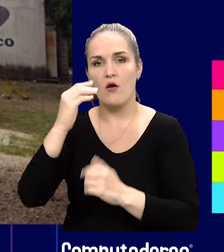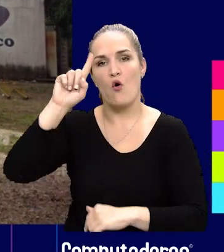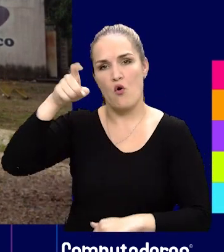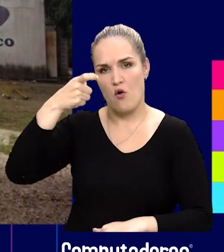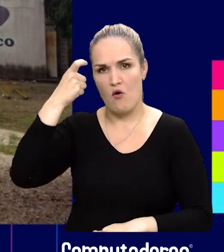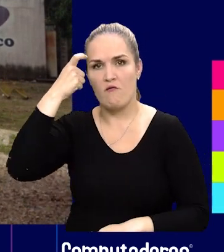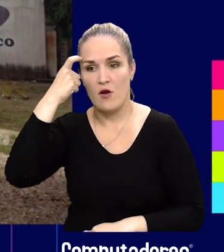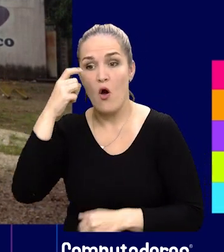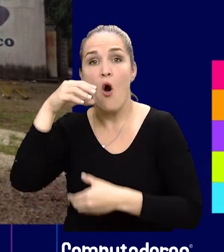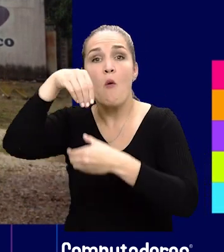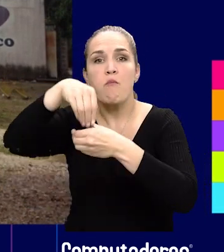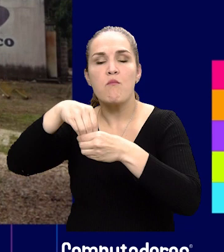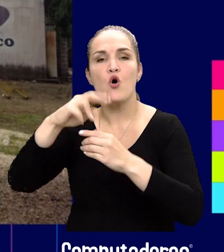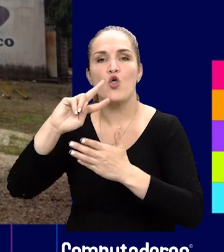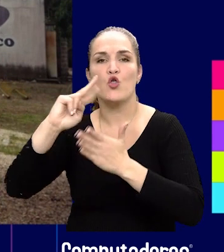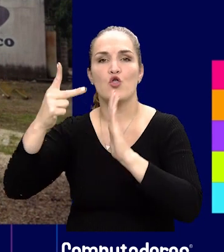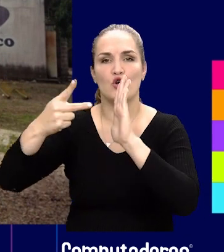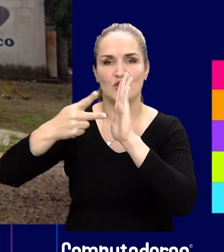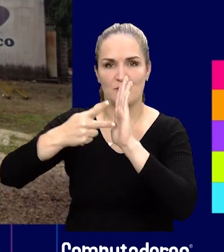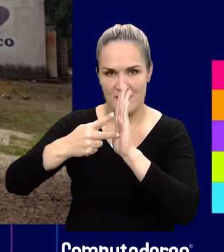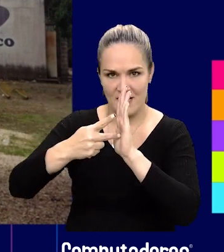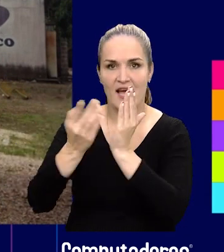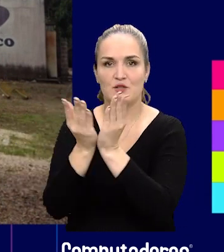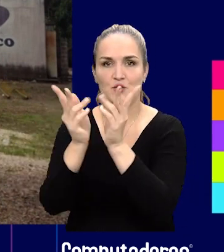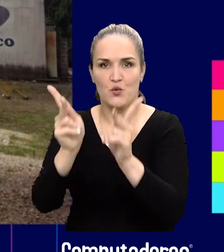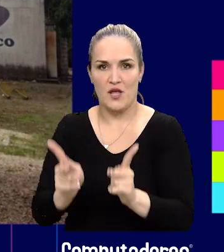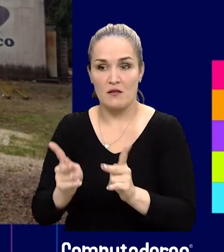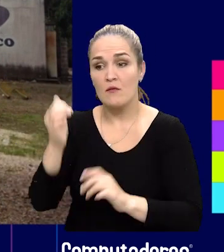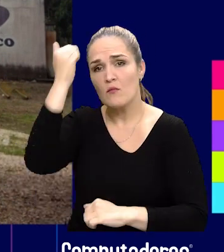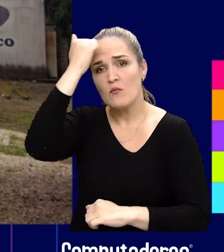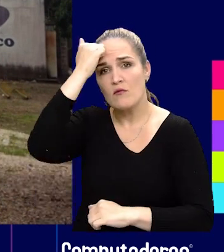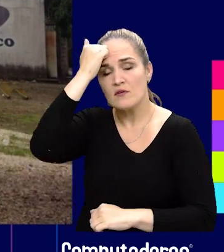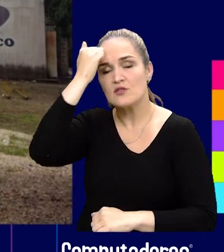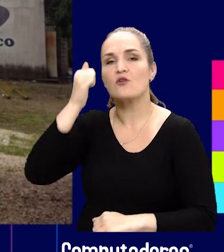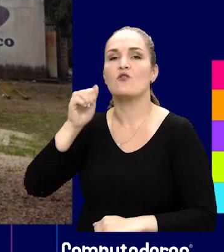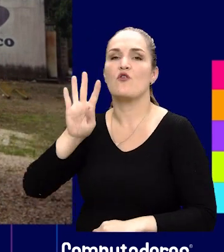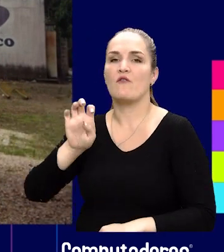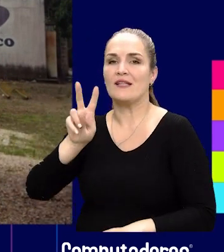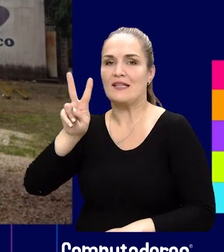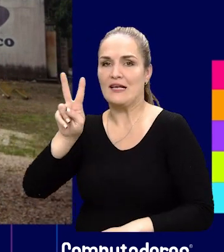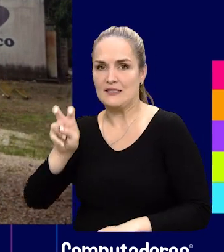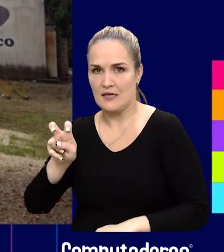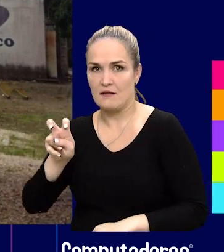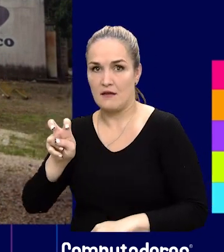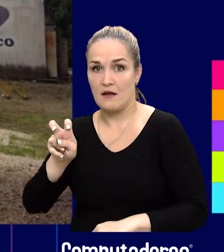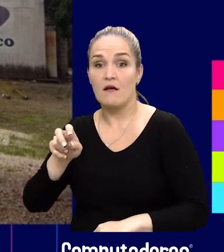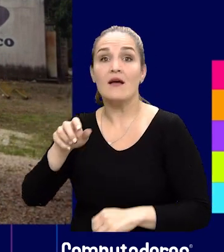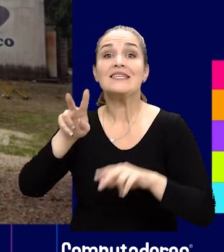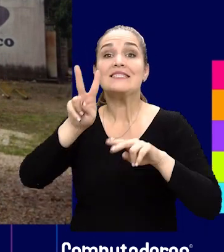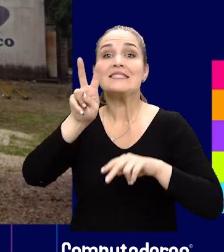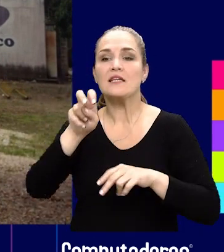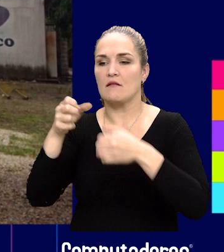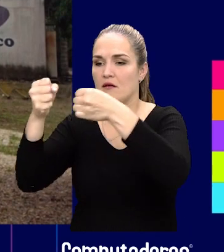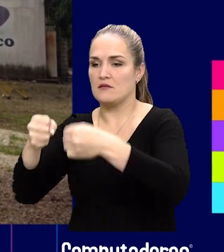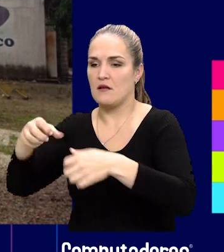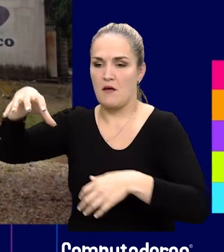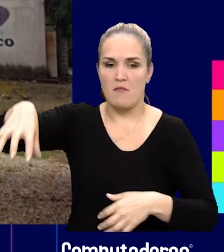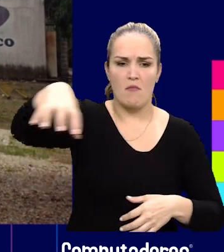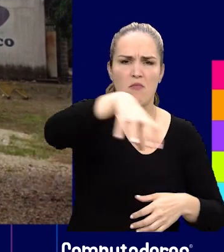2.000 estudiantes, 97 docentes, 7 sedes educativas, ubicado en el sur del departamento de Casanare.